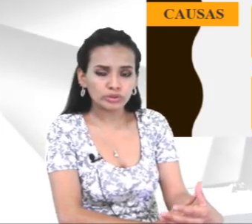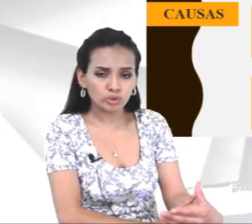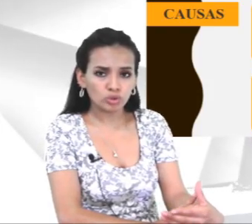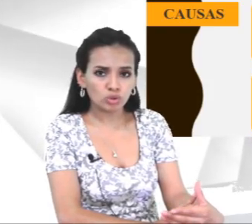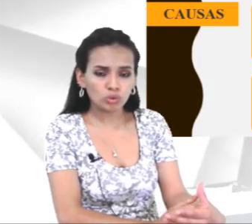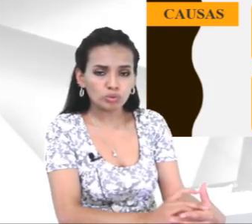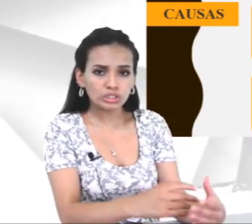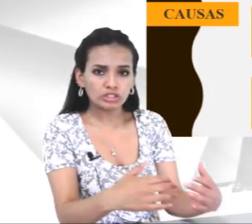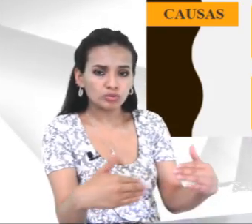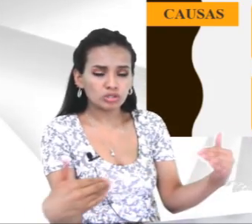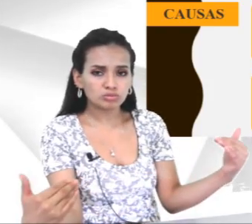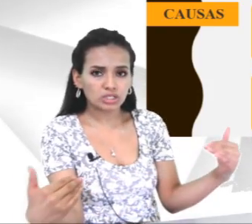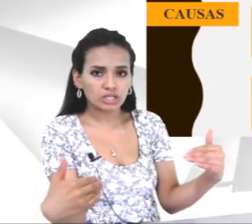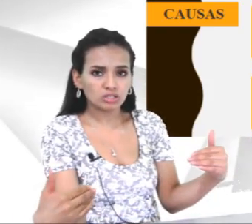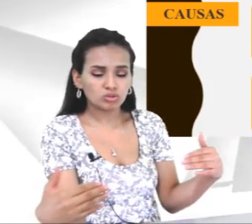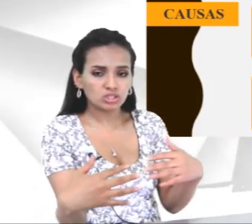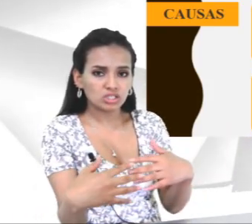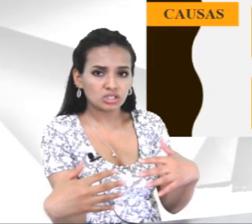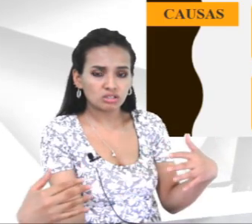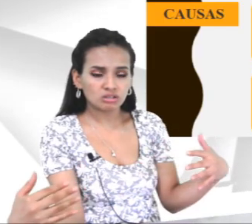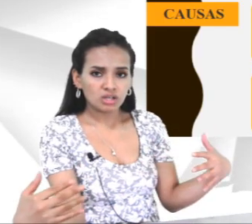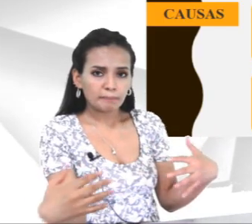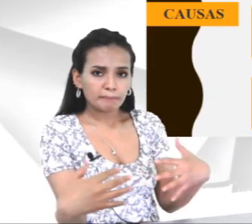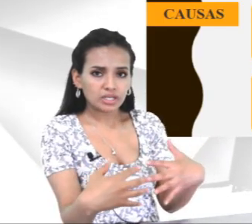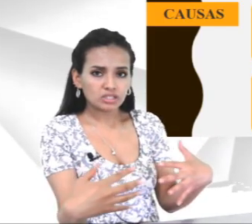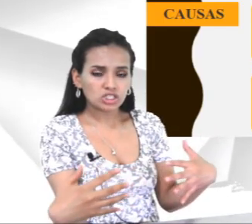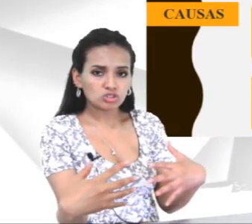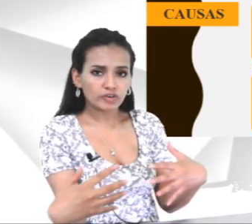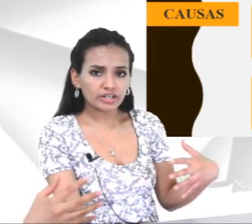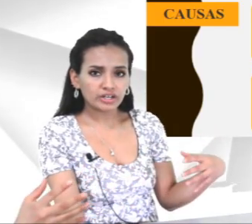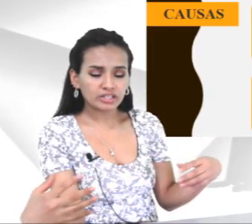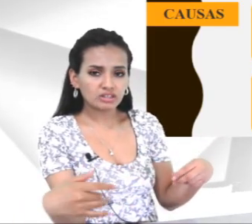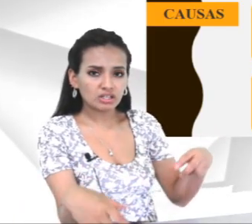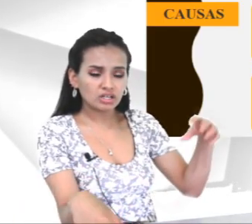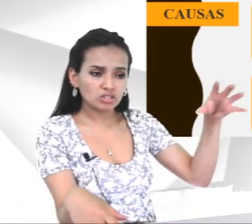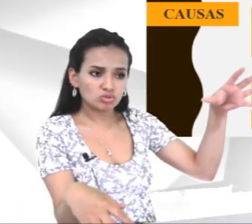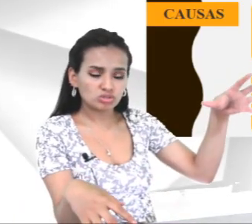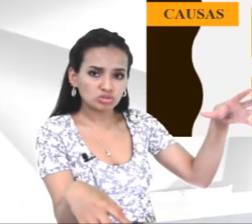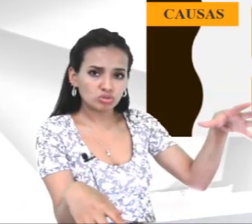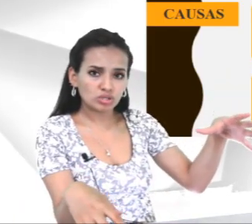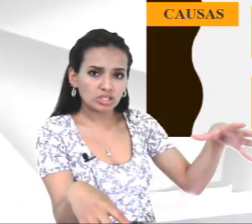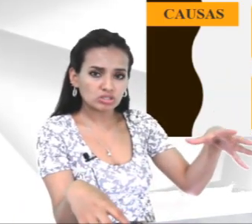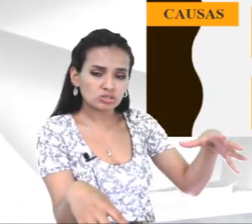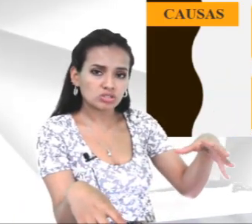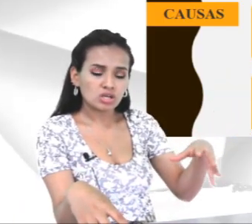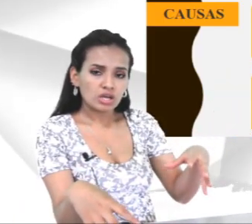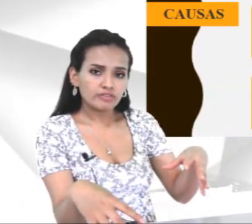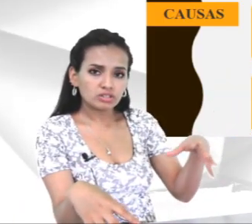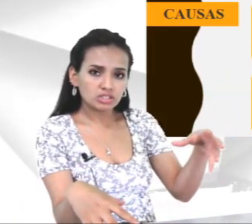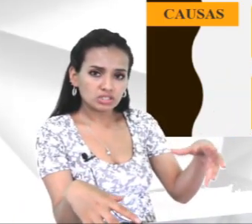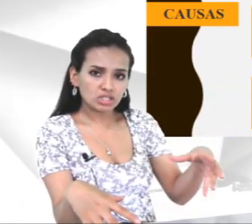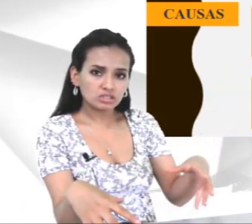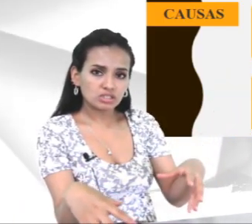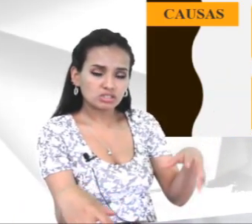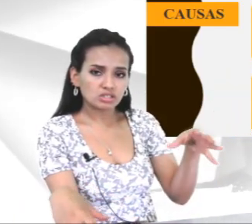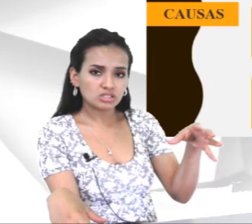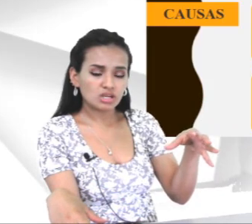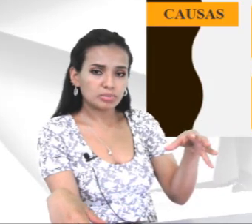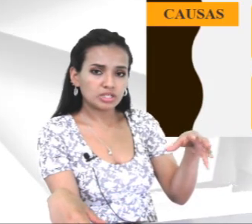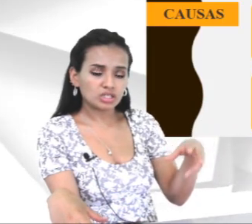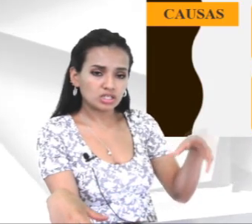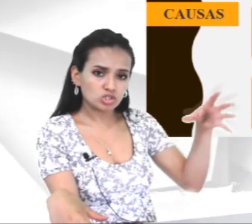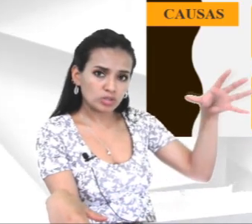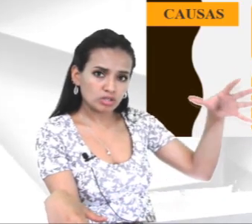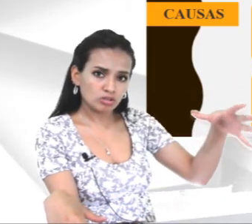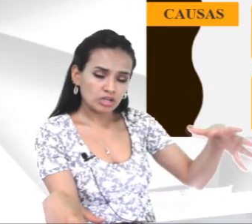cuando los cultivos edad no tienen brechas o barreras que detengan entonces todas esas fertilizantes que